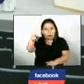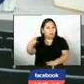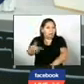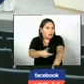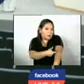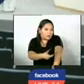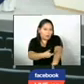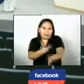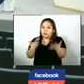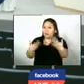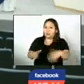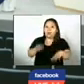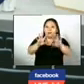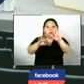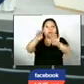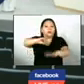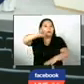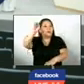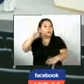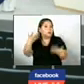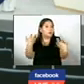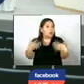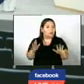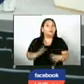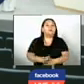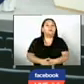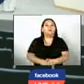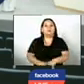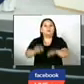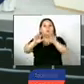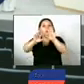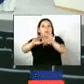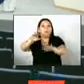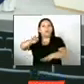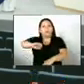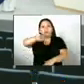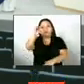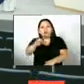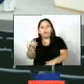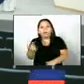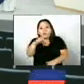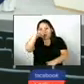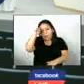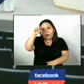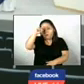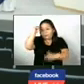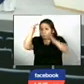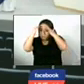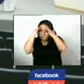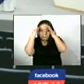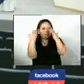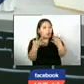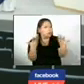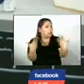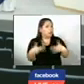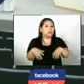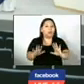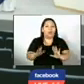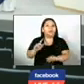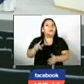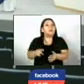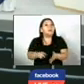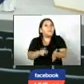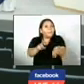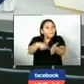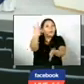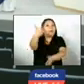pandemia 19 y que más del 80% de aquel personal no sanitario también ya ha recibido su primera dosis